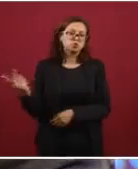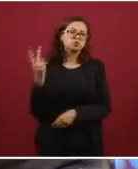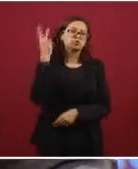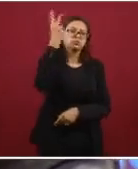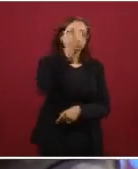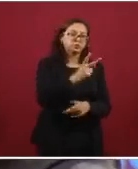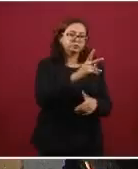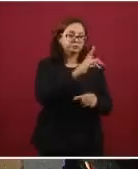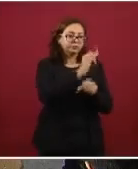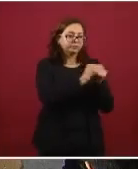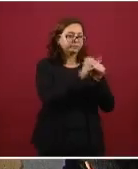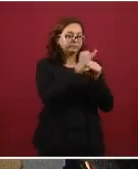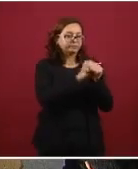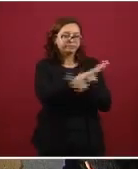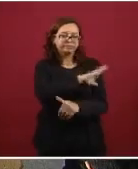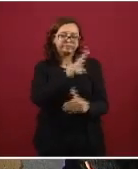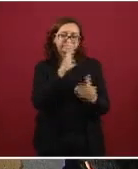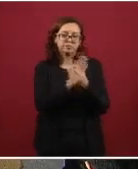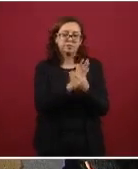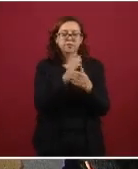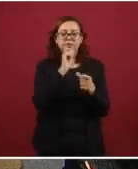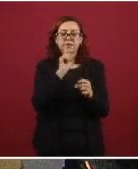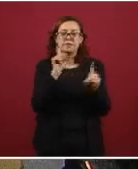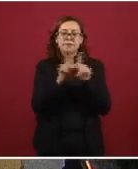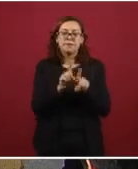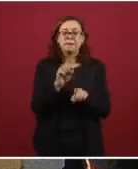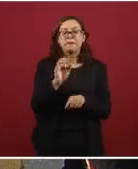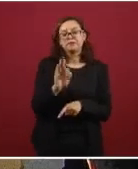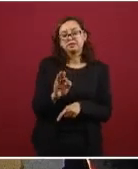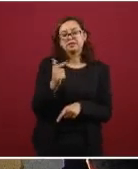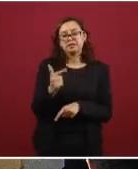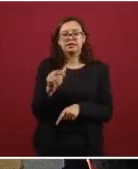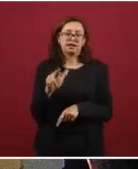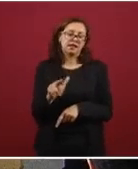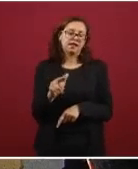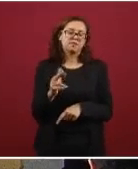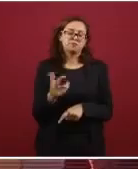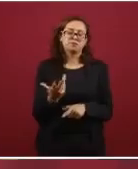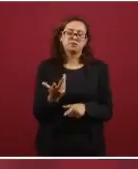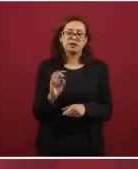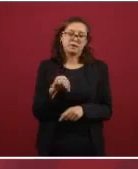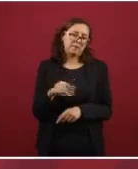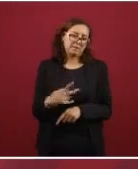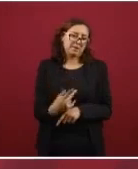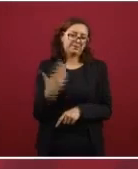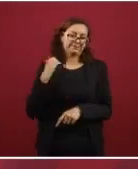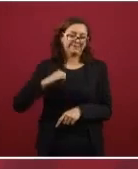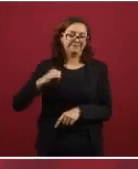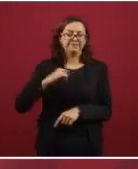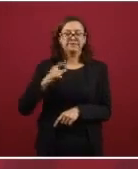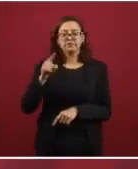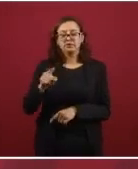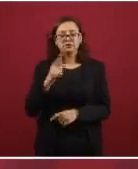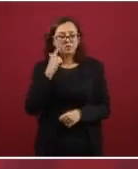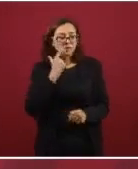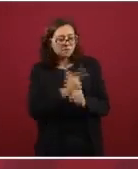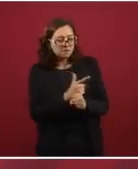investigación. Corresponderá al Ministerio Público, es decir, a la Fiscalía General de la República, determinar los